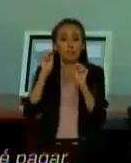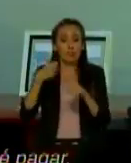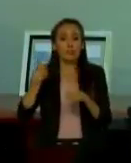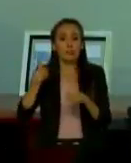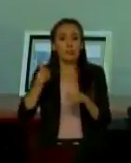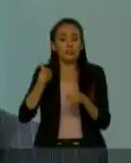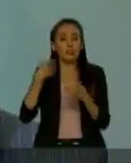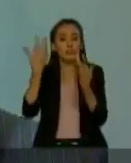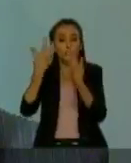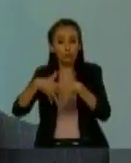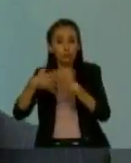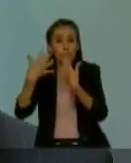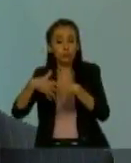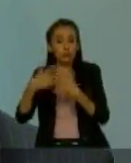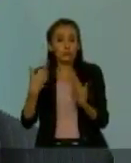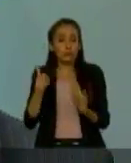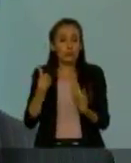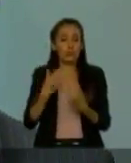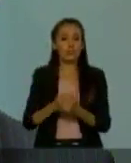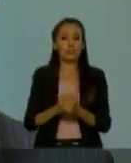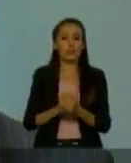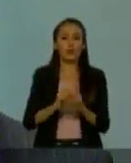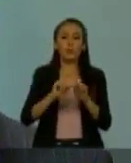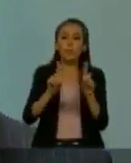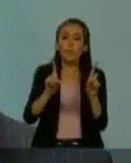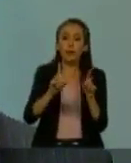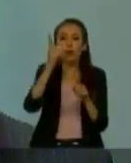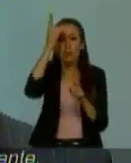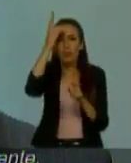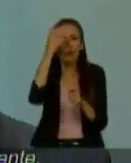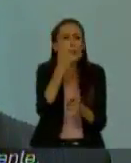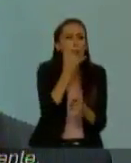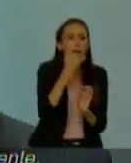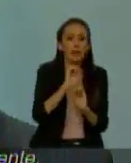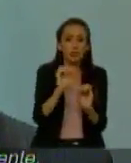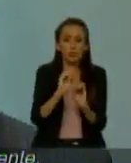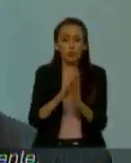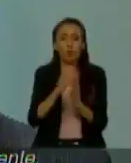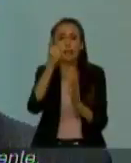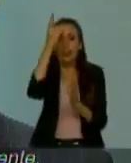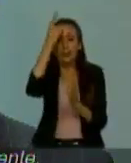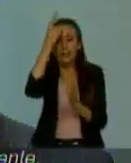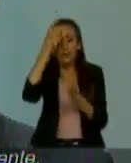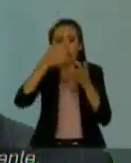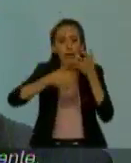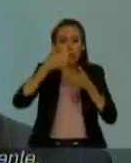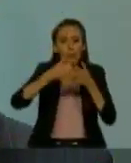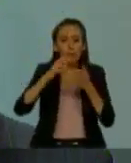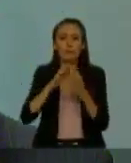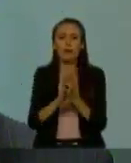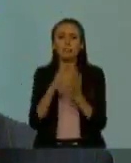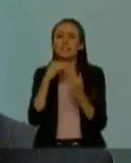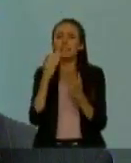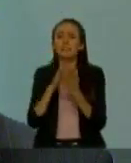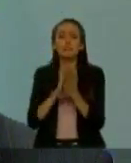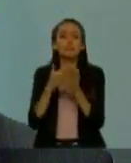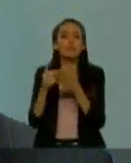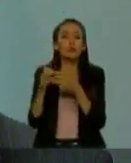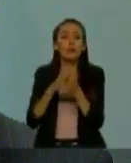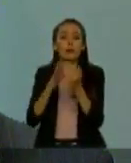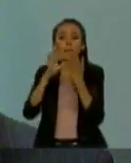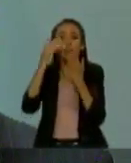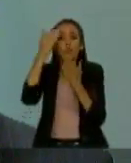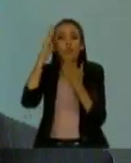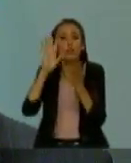crisis? Ahora, no es malo endeudarse. El problema es hacerlo irresponsablemente, sin el